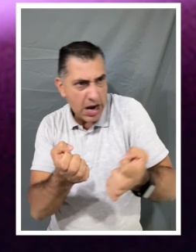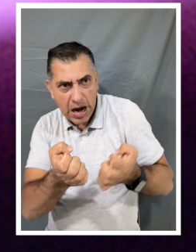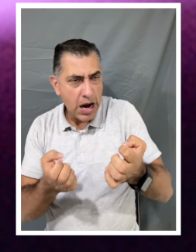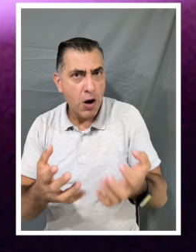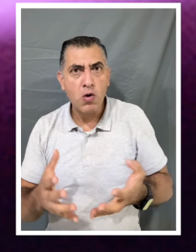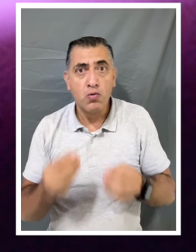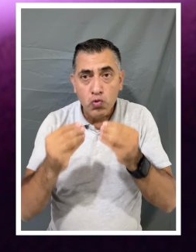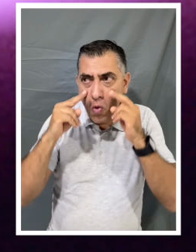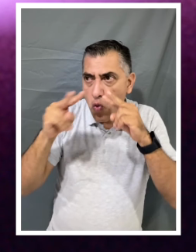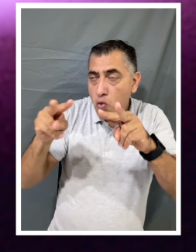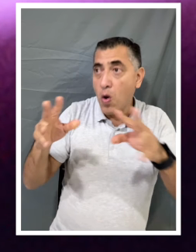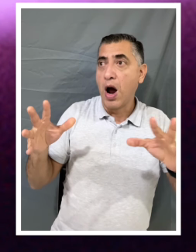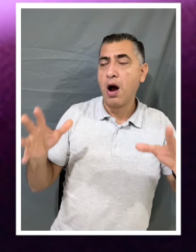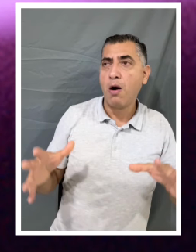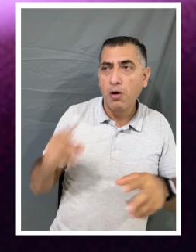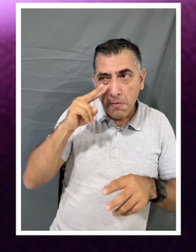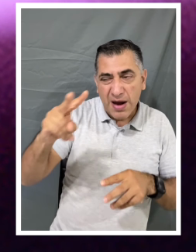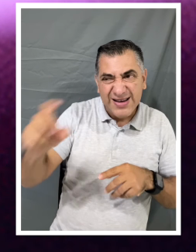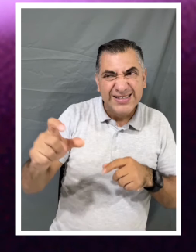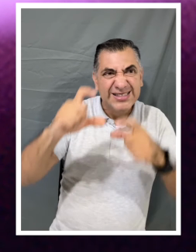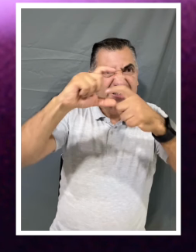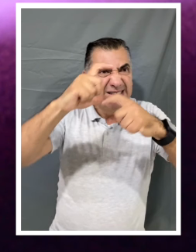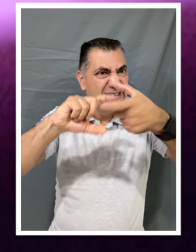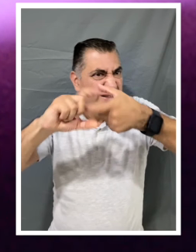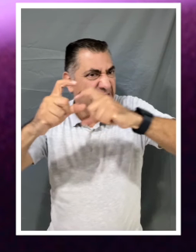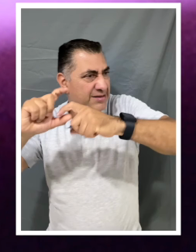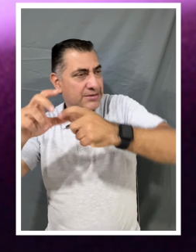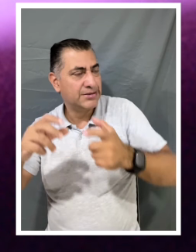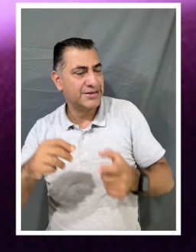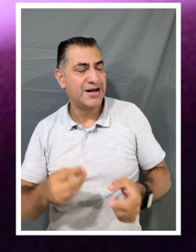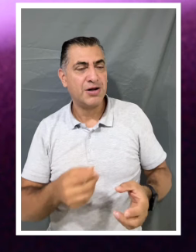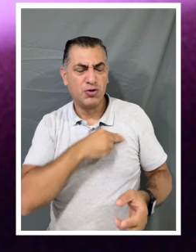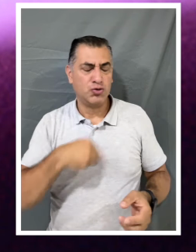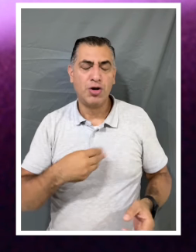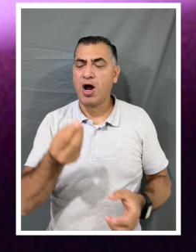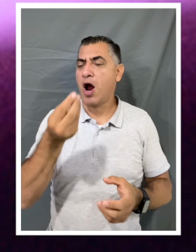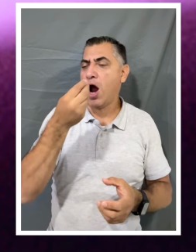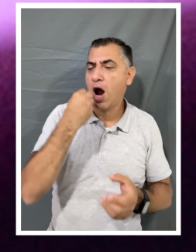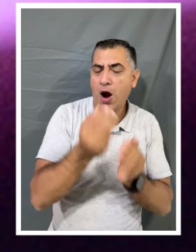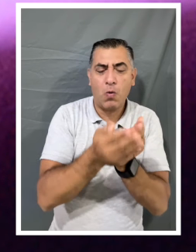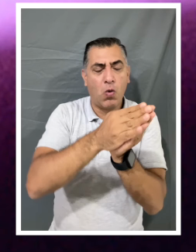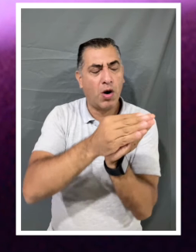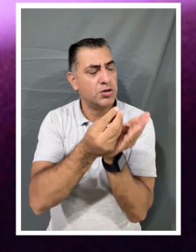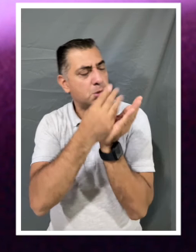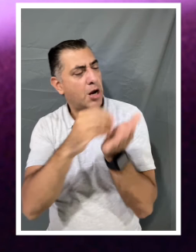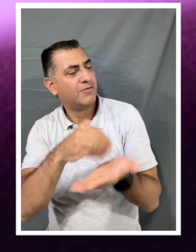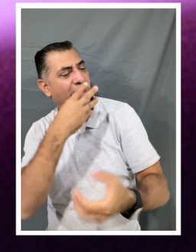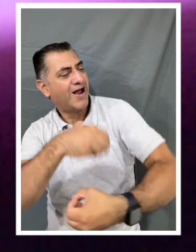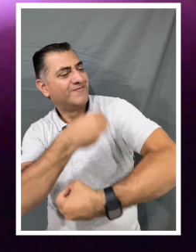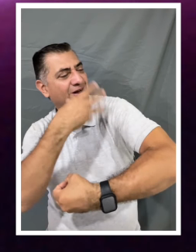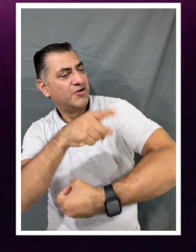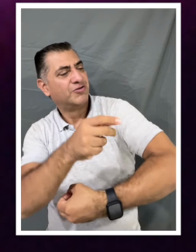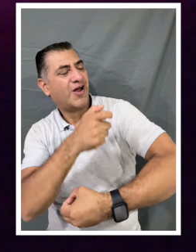estamos nosotros verad viendo eh eh viendo eh las olimpiadas mientras comemos un hck dog mientras vemos las palomitas y tú te estás